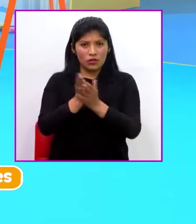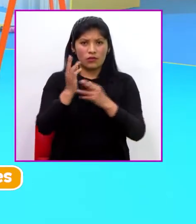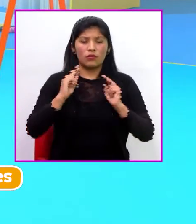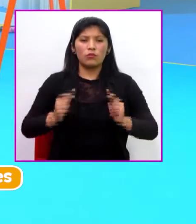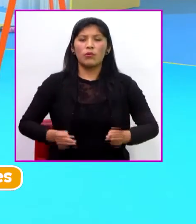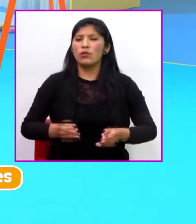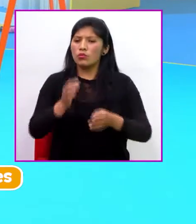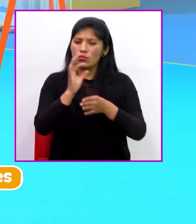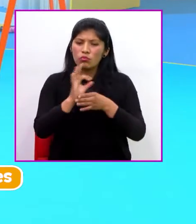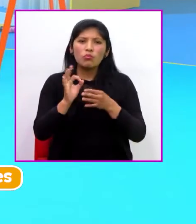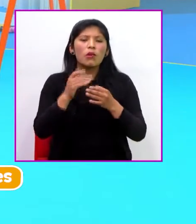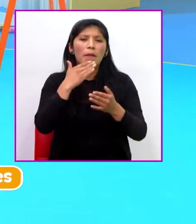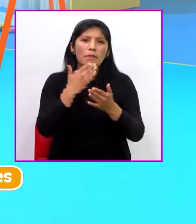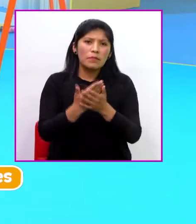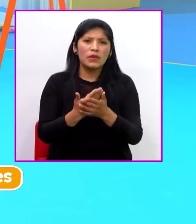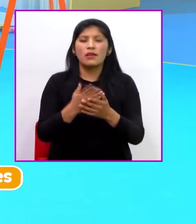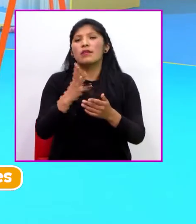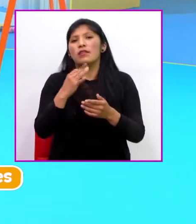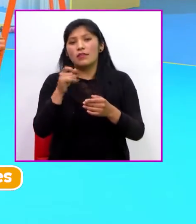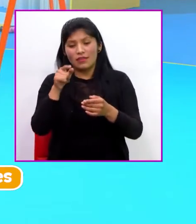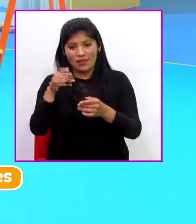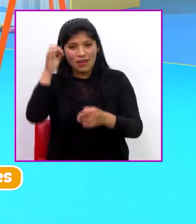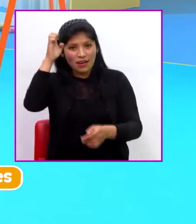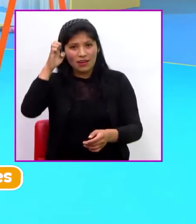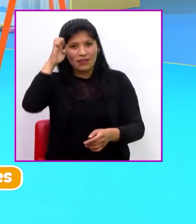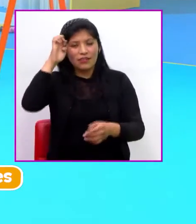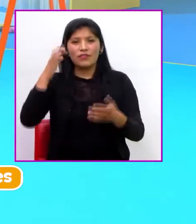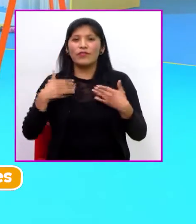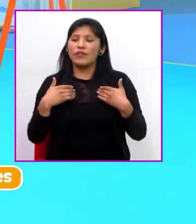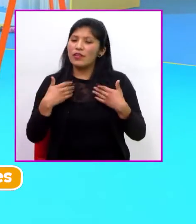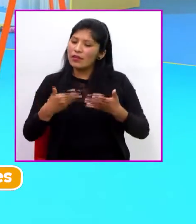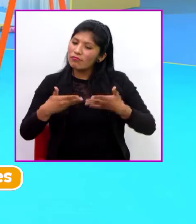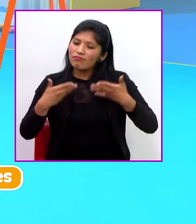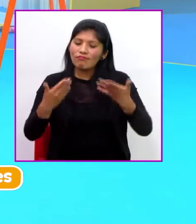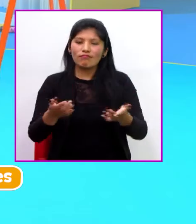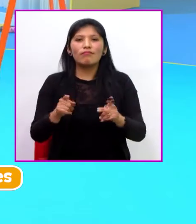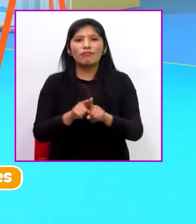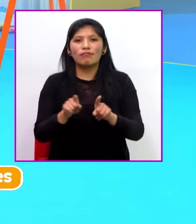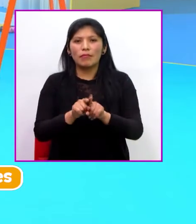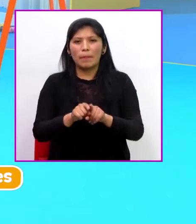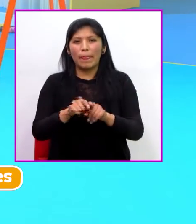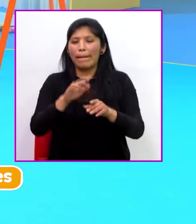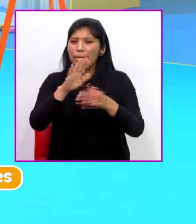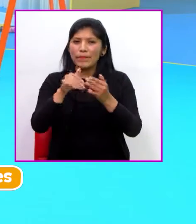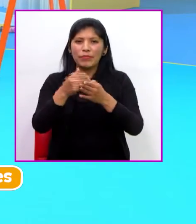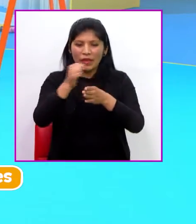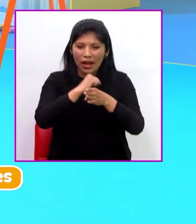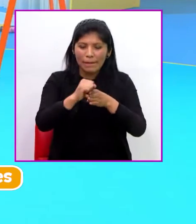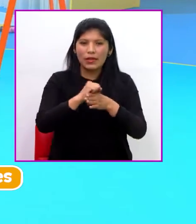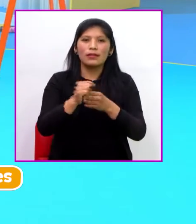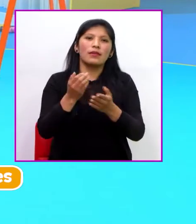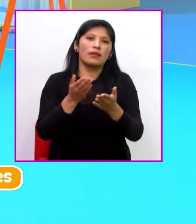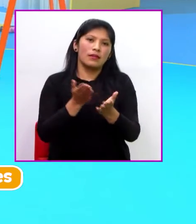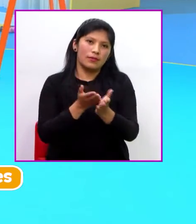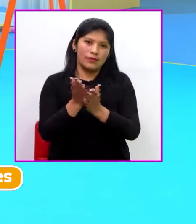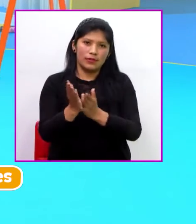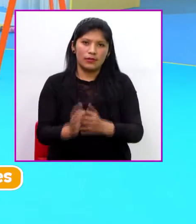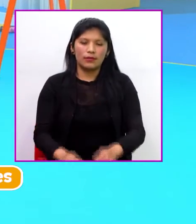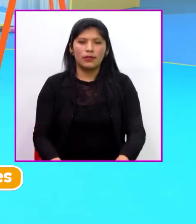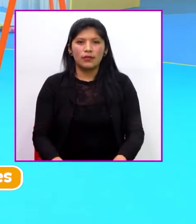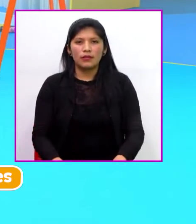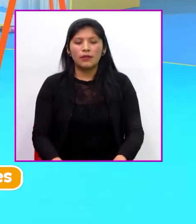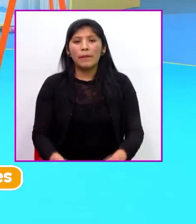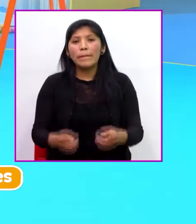cumplan. Y el Estado debe garantizar también el ejercicio de nuestros derechos. De